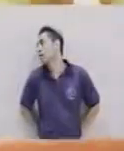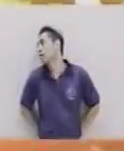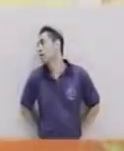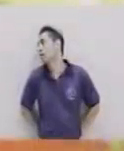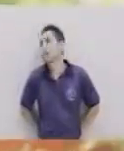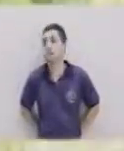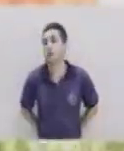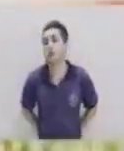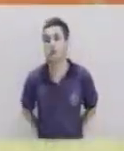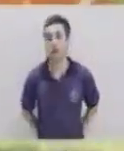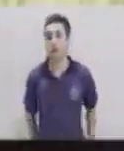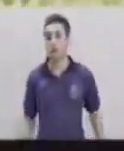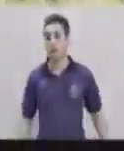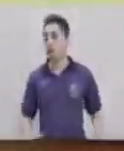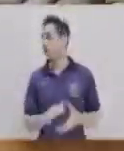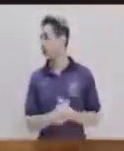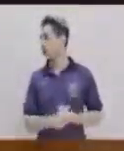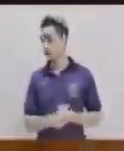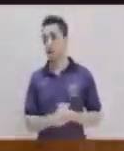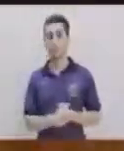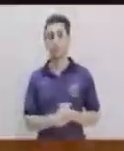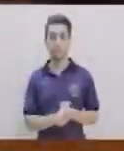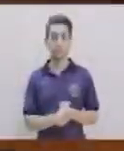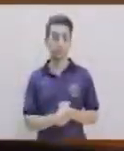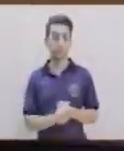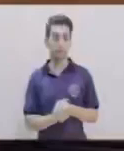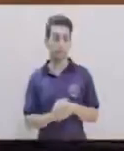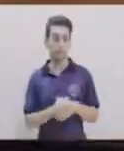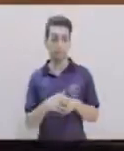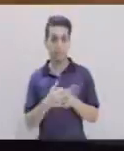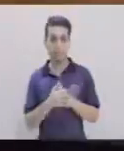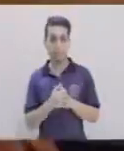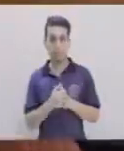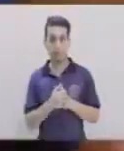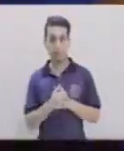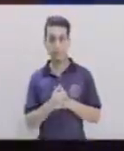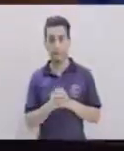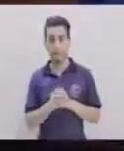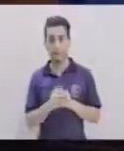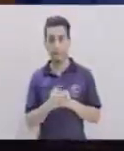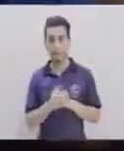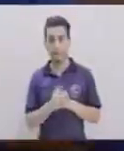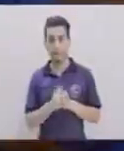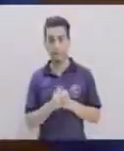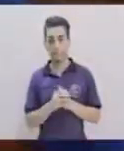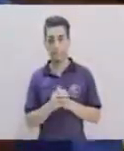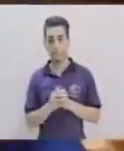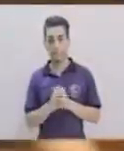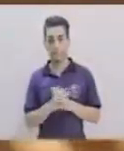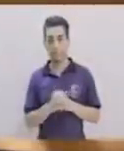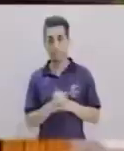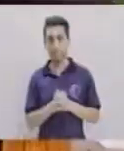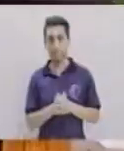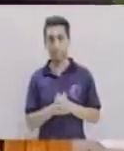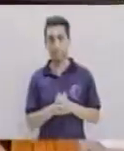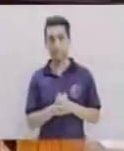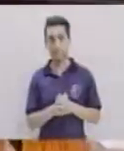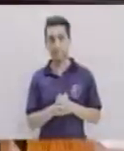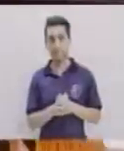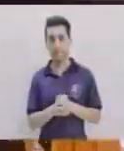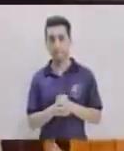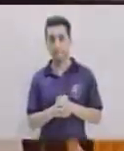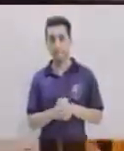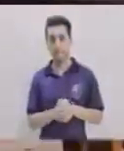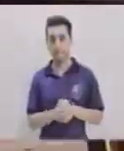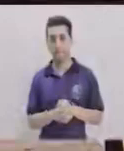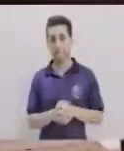esto, quisiera mostrarles, por si no lo habían visto, ¿cómo es de que una marimba guatemalteca está construida y se puede separar? Voy